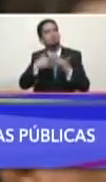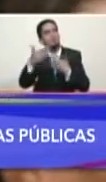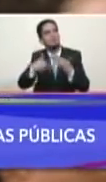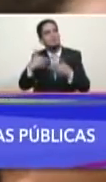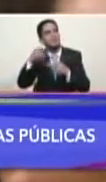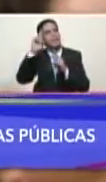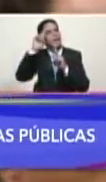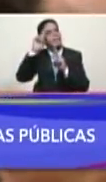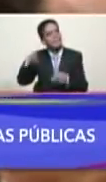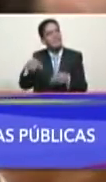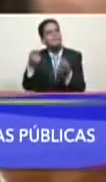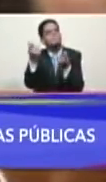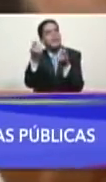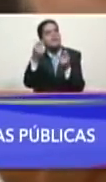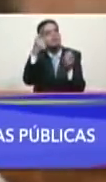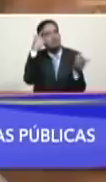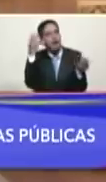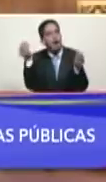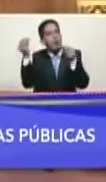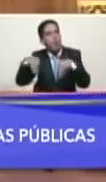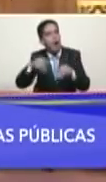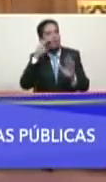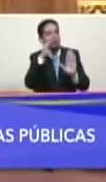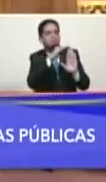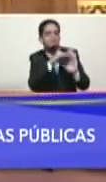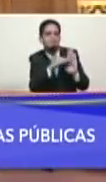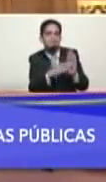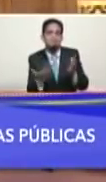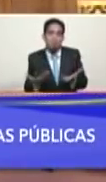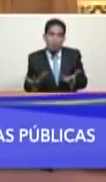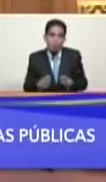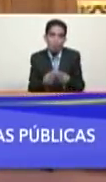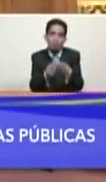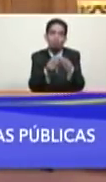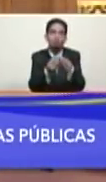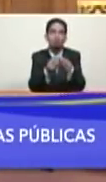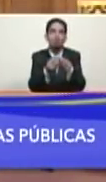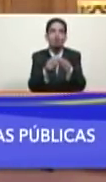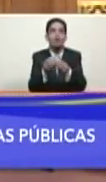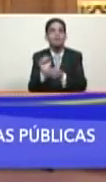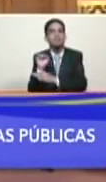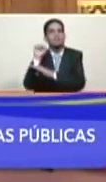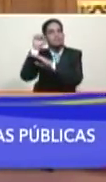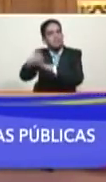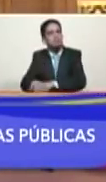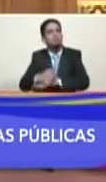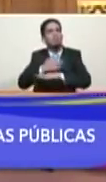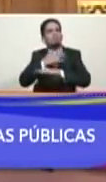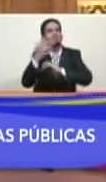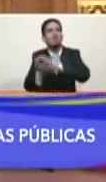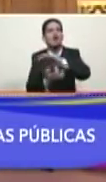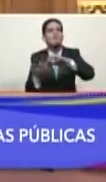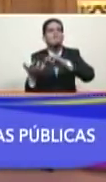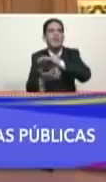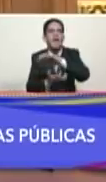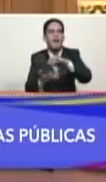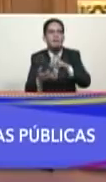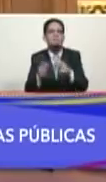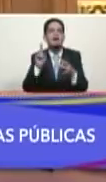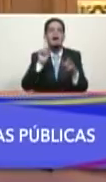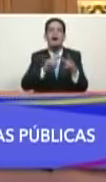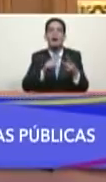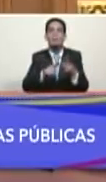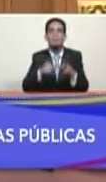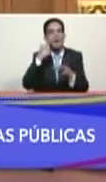precios acordados, para avanzar juntos, para superar los problemas, para producir riqueza para el